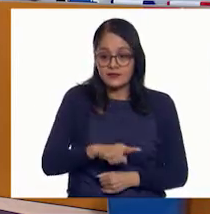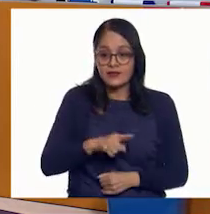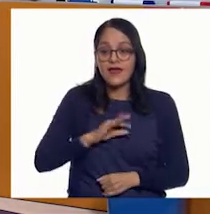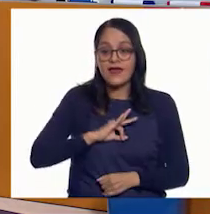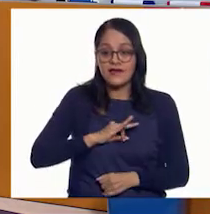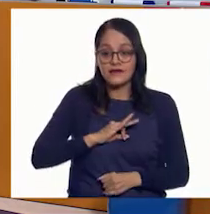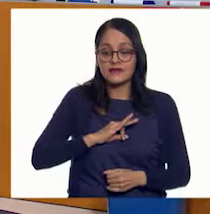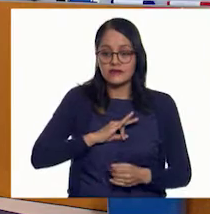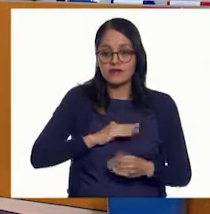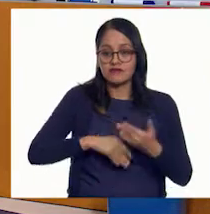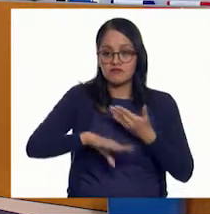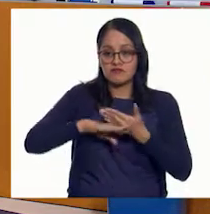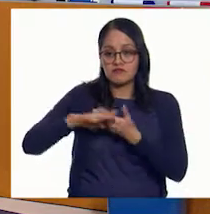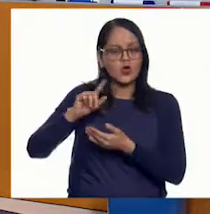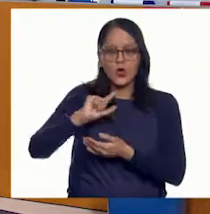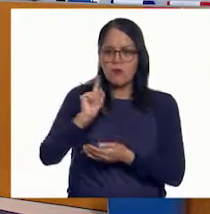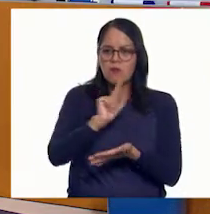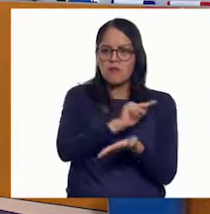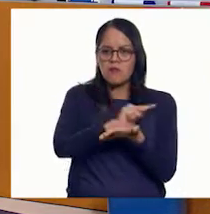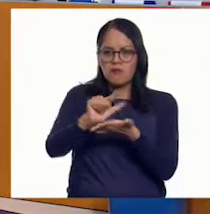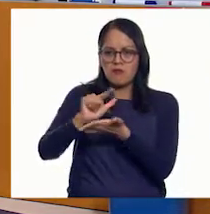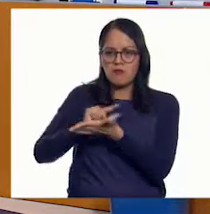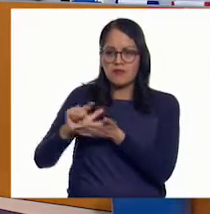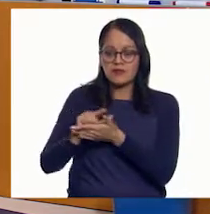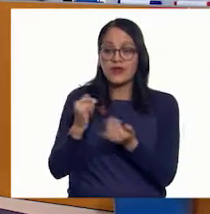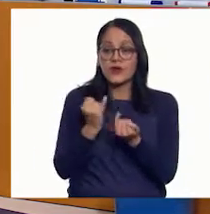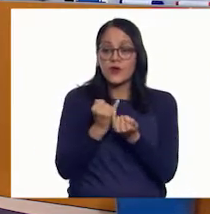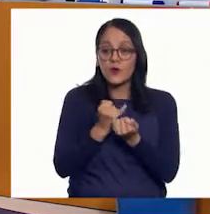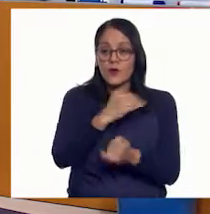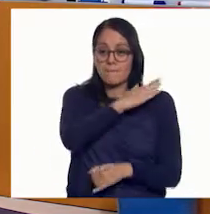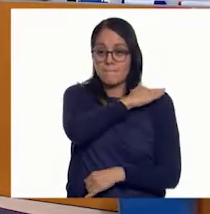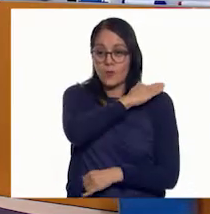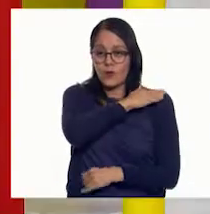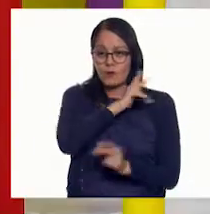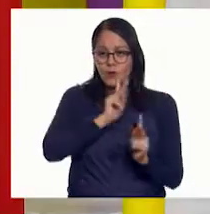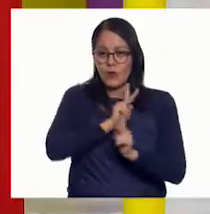muy importante. Ayuda a descongestionar los pulmones, ¿tú sabías eso?